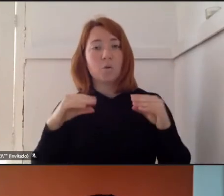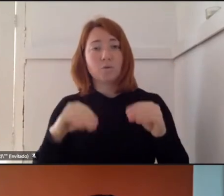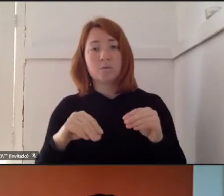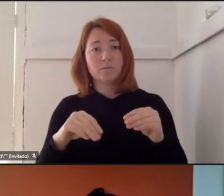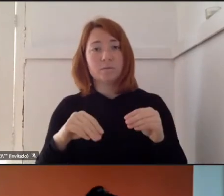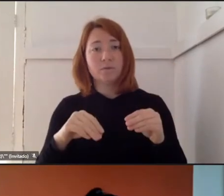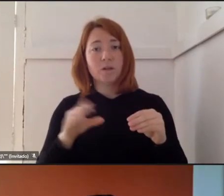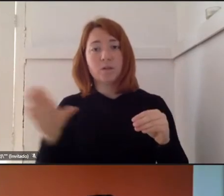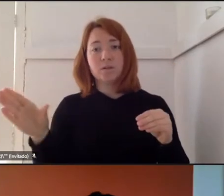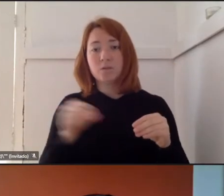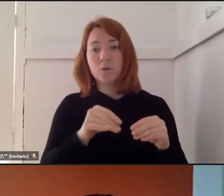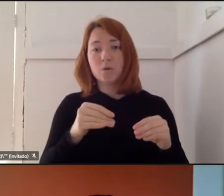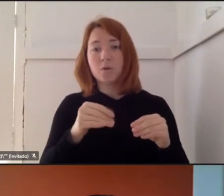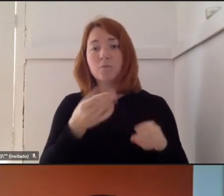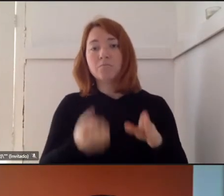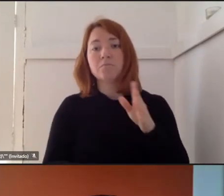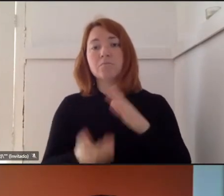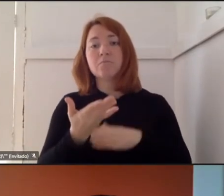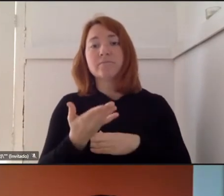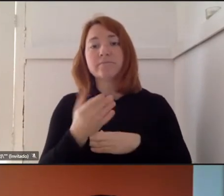mujeres. Quiero decir que,